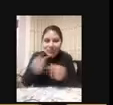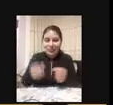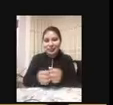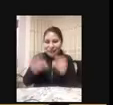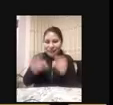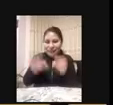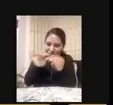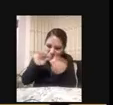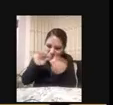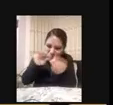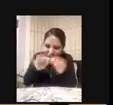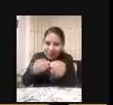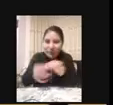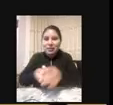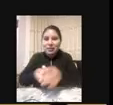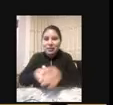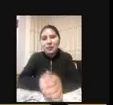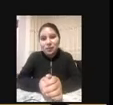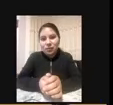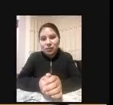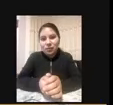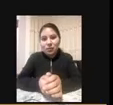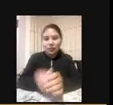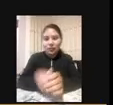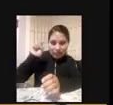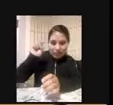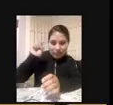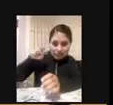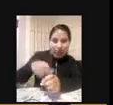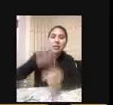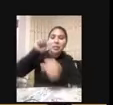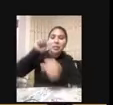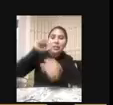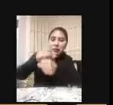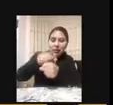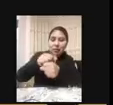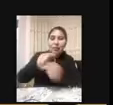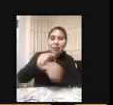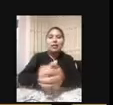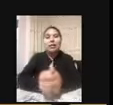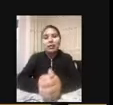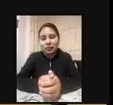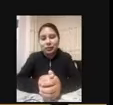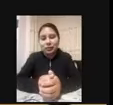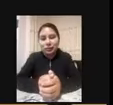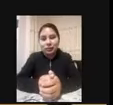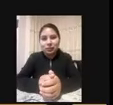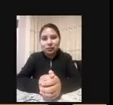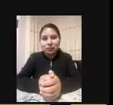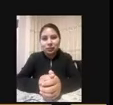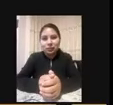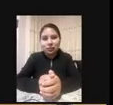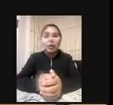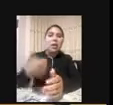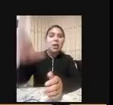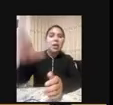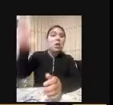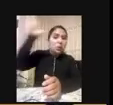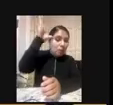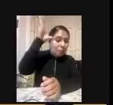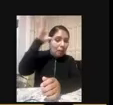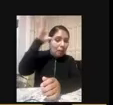casa. Es necesario trabajar con ciertas técnicas para este trabajo sensorial que también los papás tienen que aprenderlas, obviamente